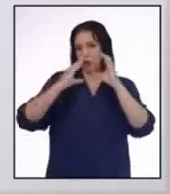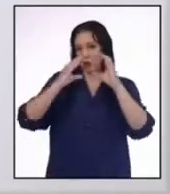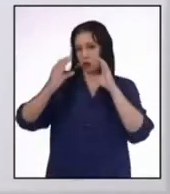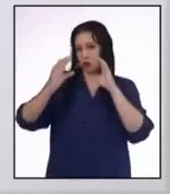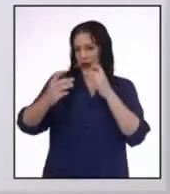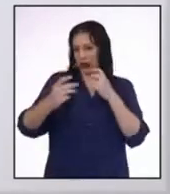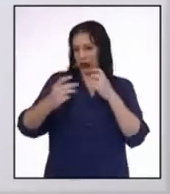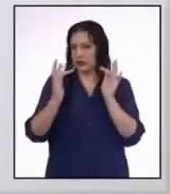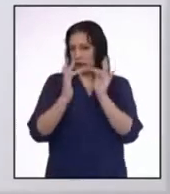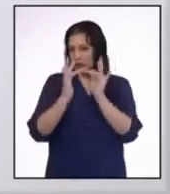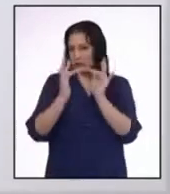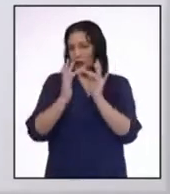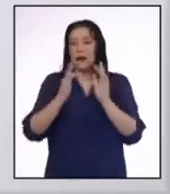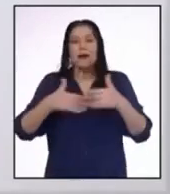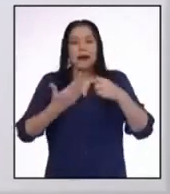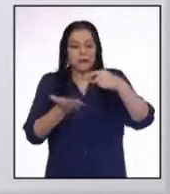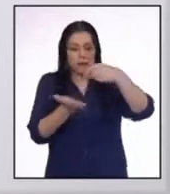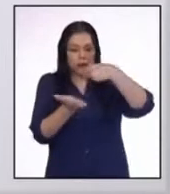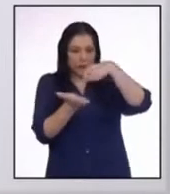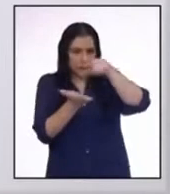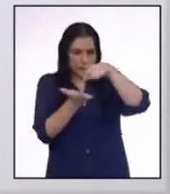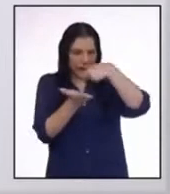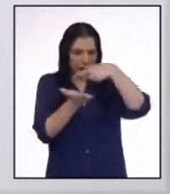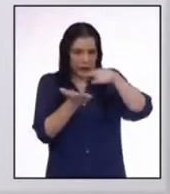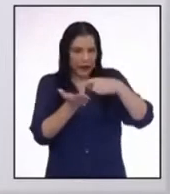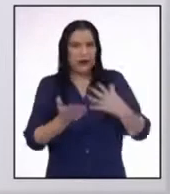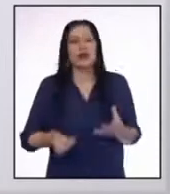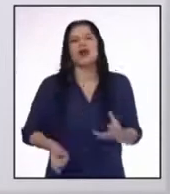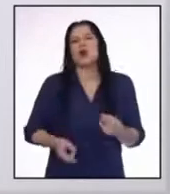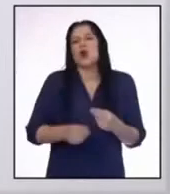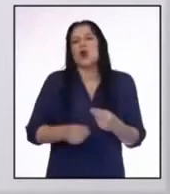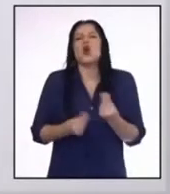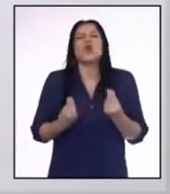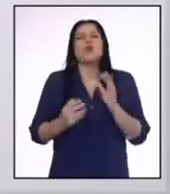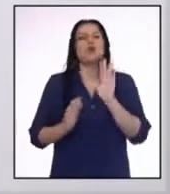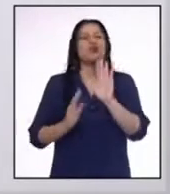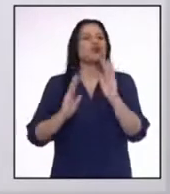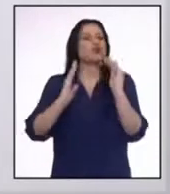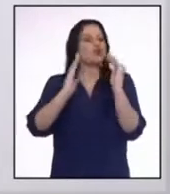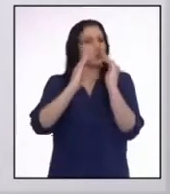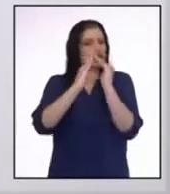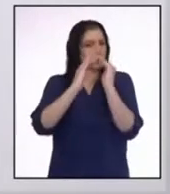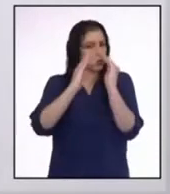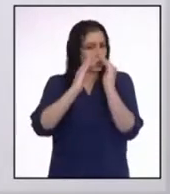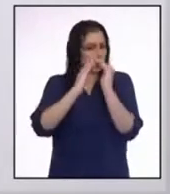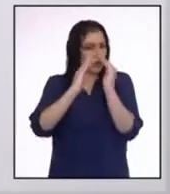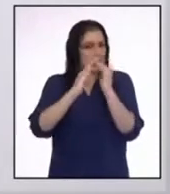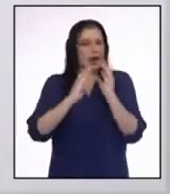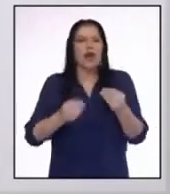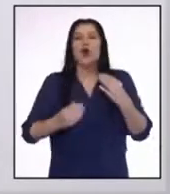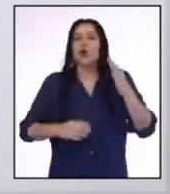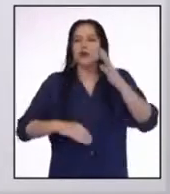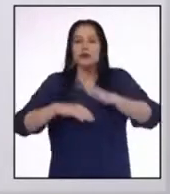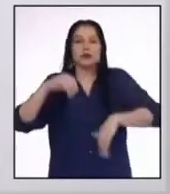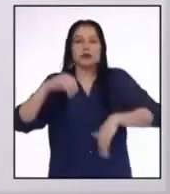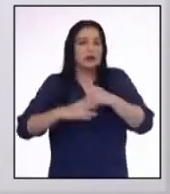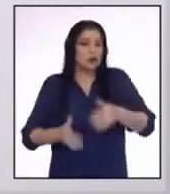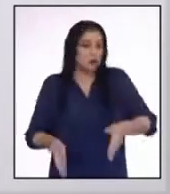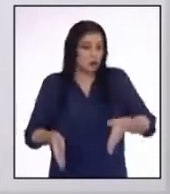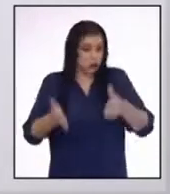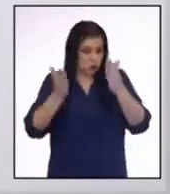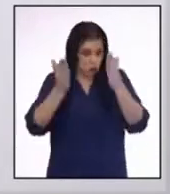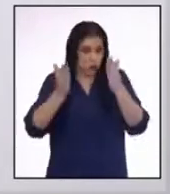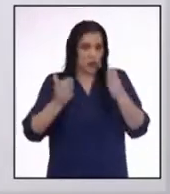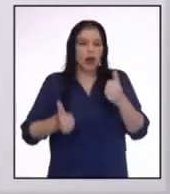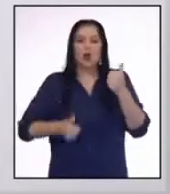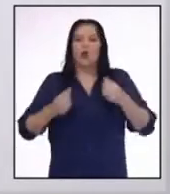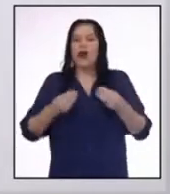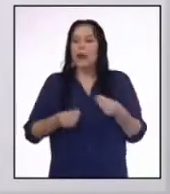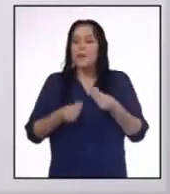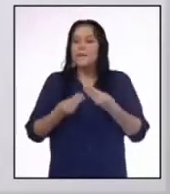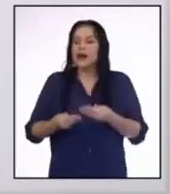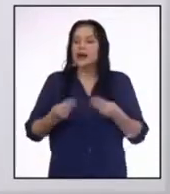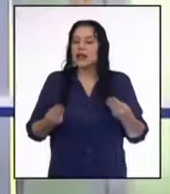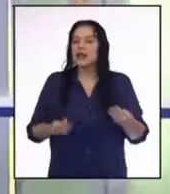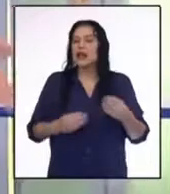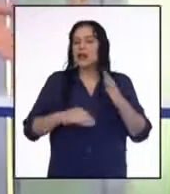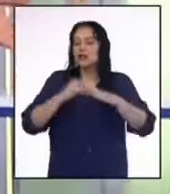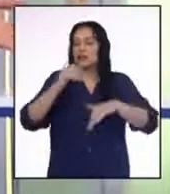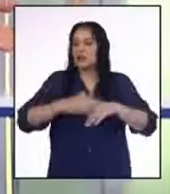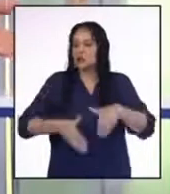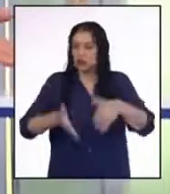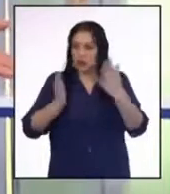nosotros para que nos escriban brevemente cómo es su vivienda, cómo está construida, de qué material está